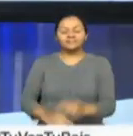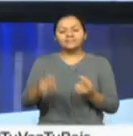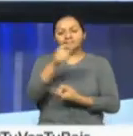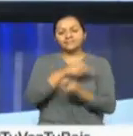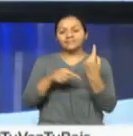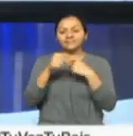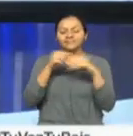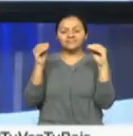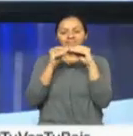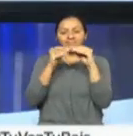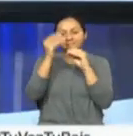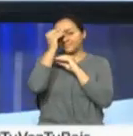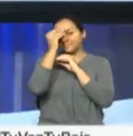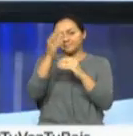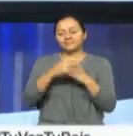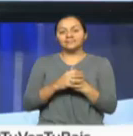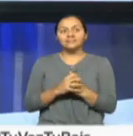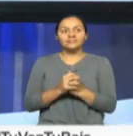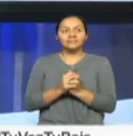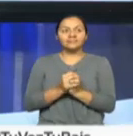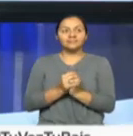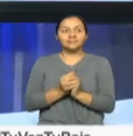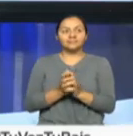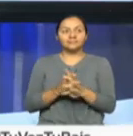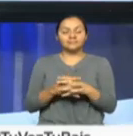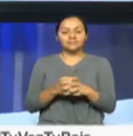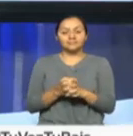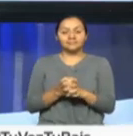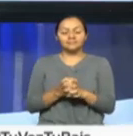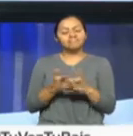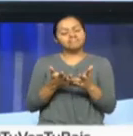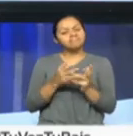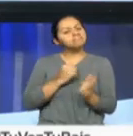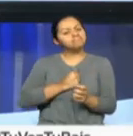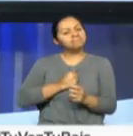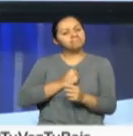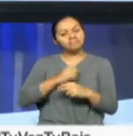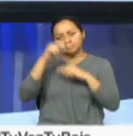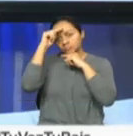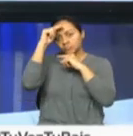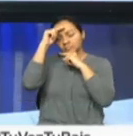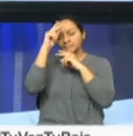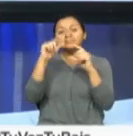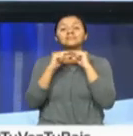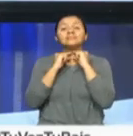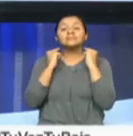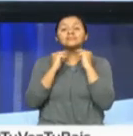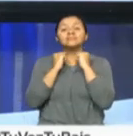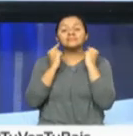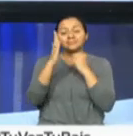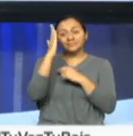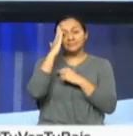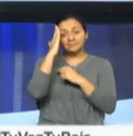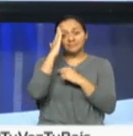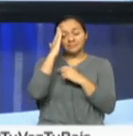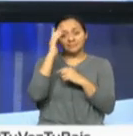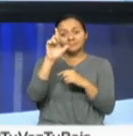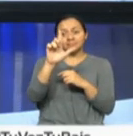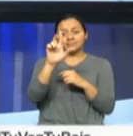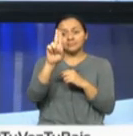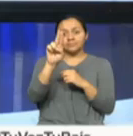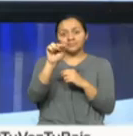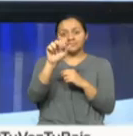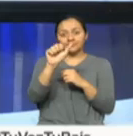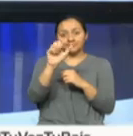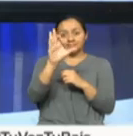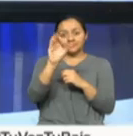Estamos de vuelta y ahora les transmitimos una lamentable noticia. Monseñor Luis Alberto Luna Tobar, arzobispo emérito de